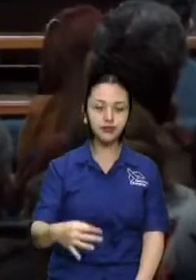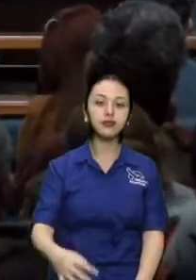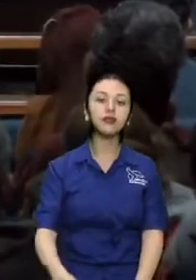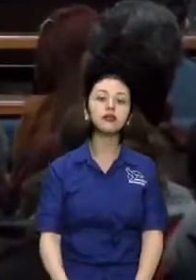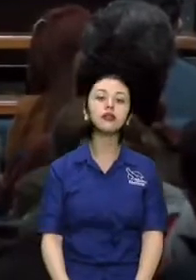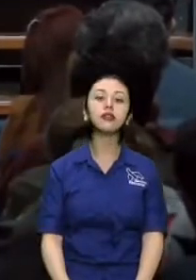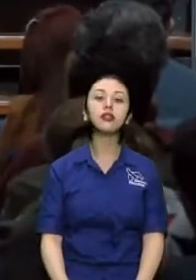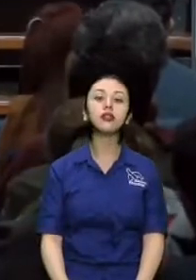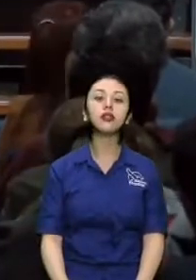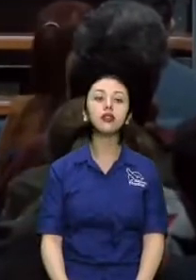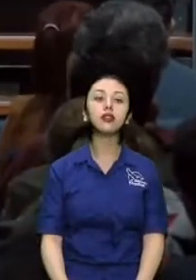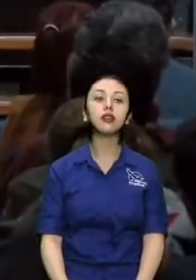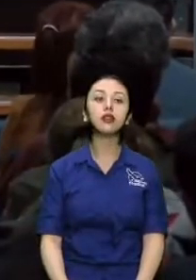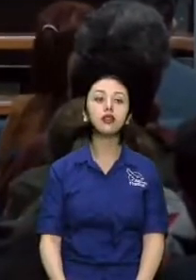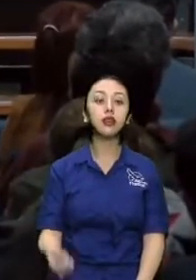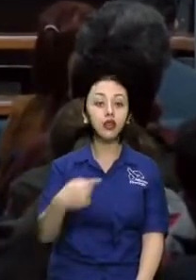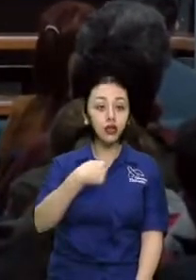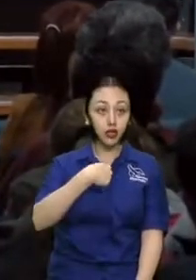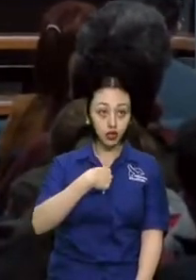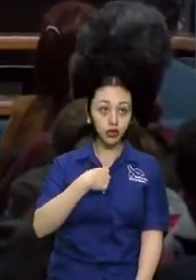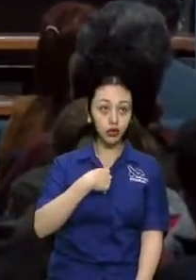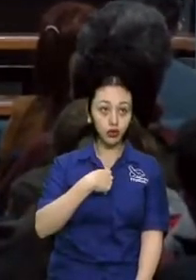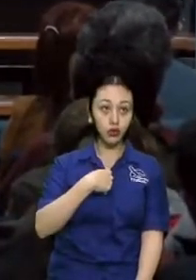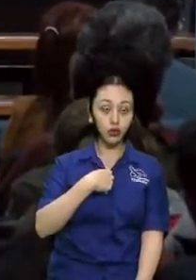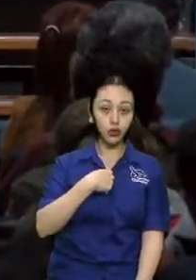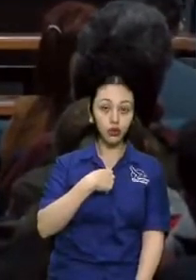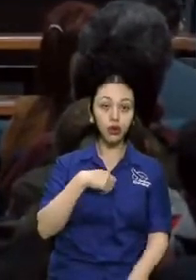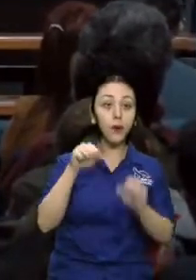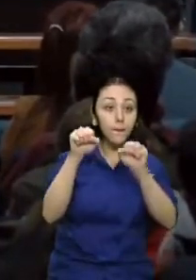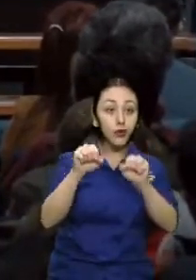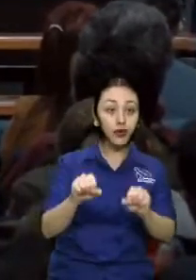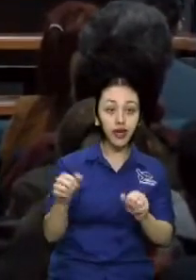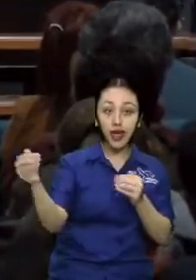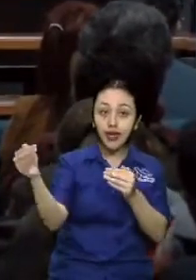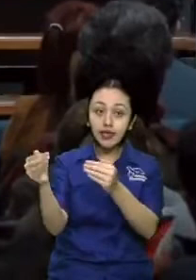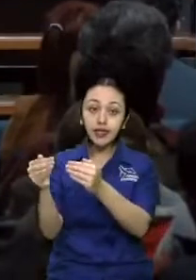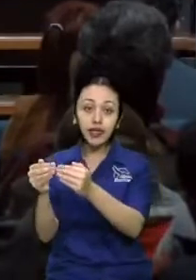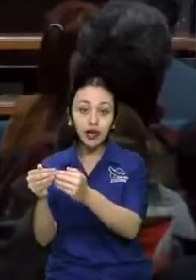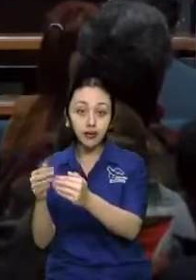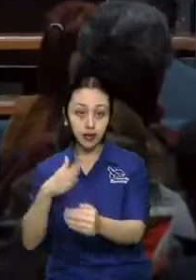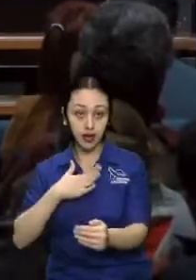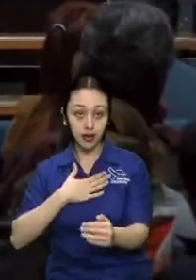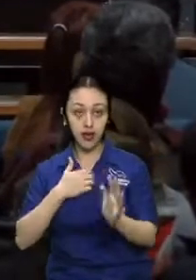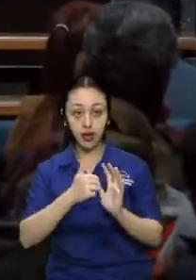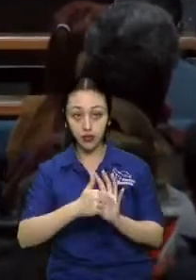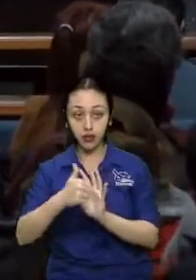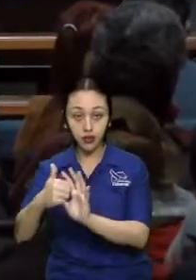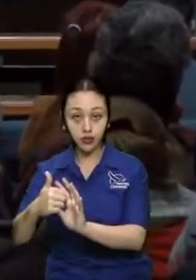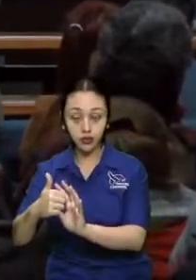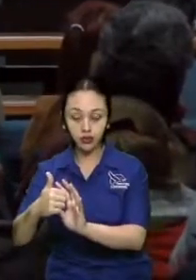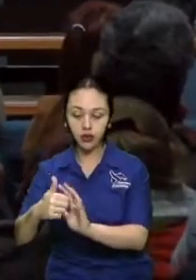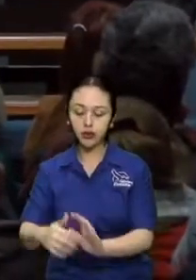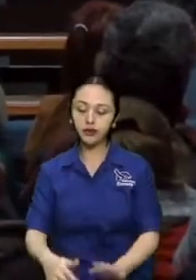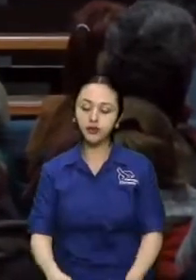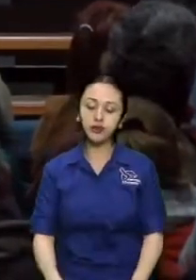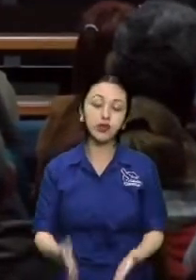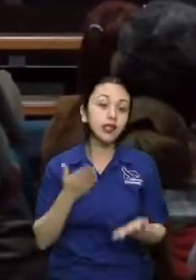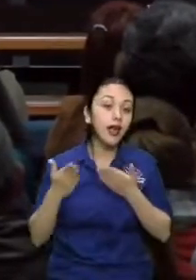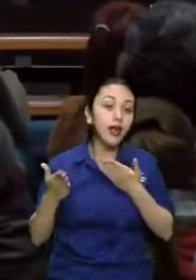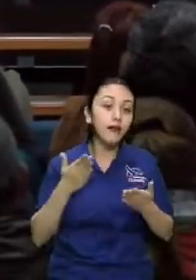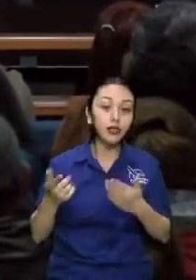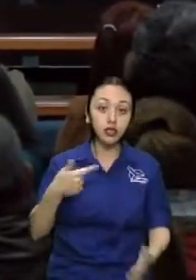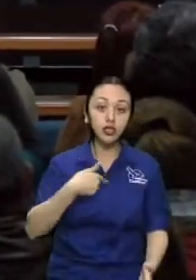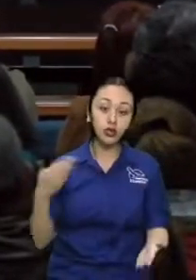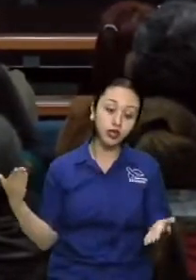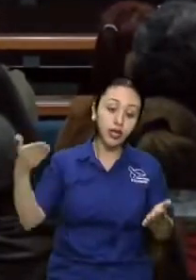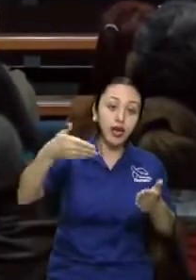Yo tenía acceso a mi apóstol. Tenía mucho acceso a mi apóstol. A veces me tocaba irlo a traer a su casa para manejarle